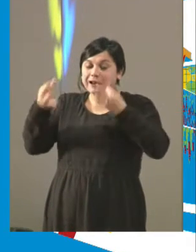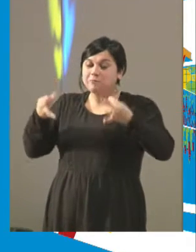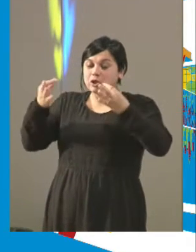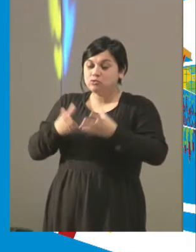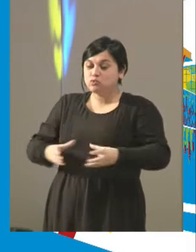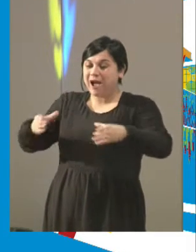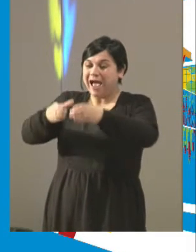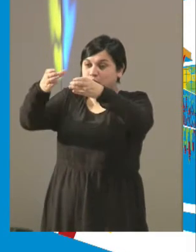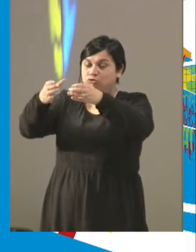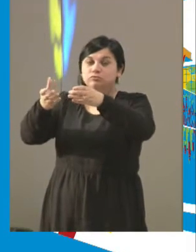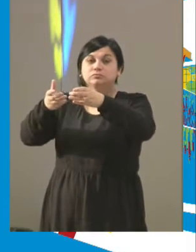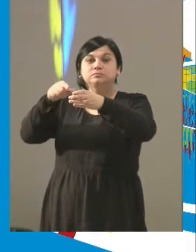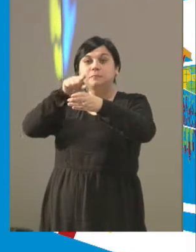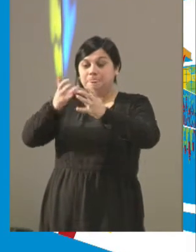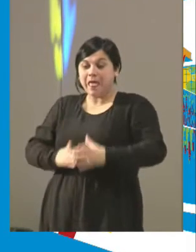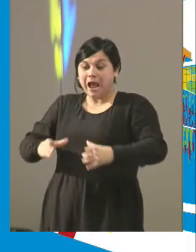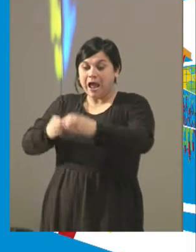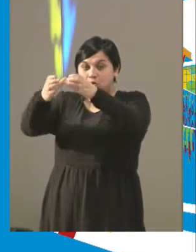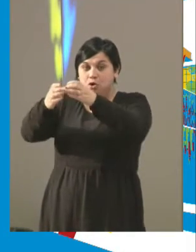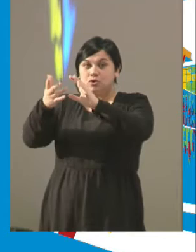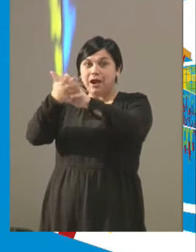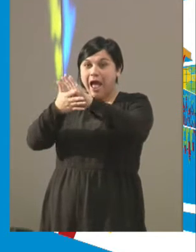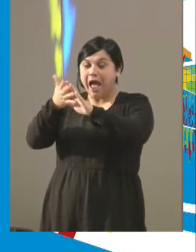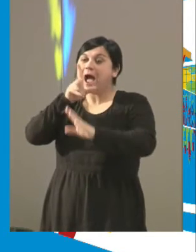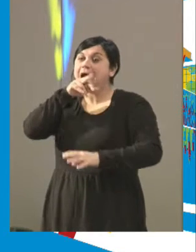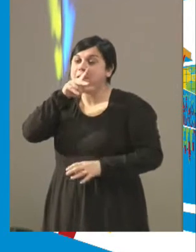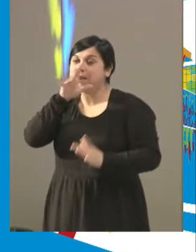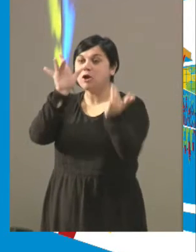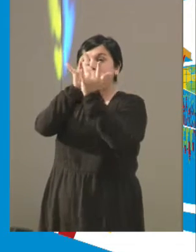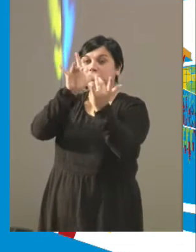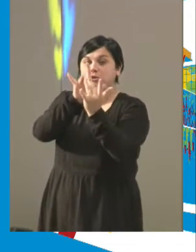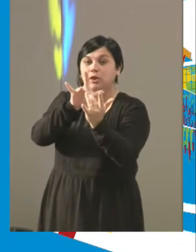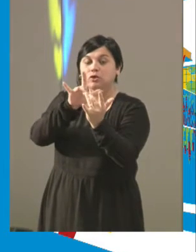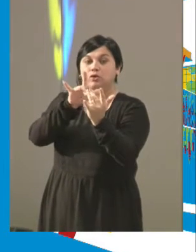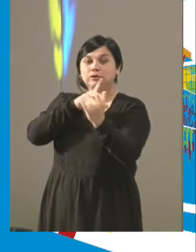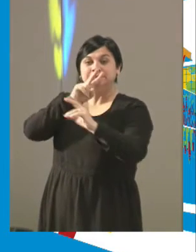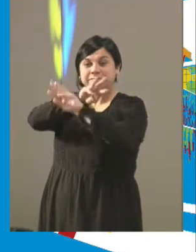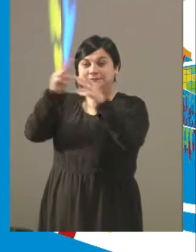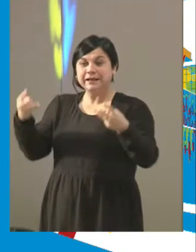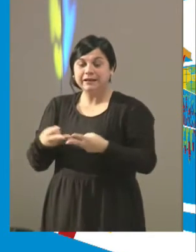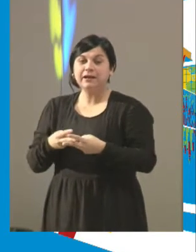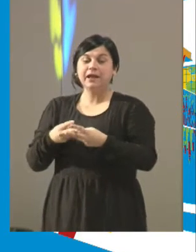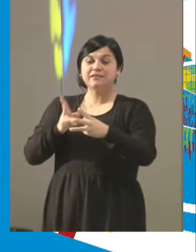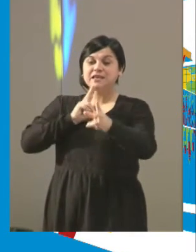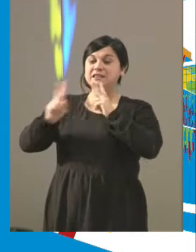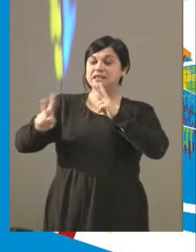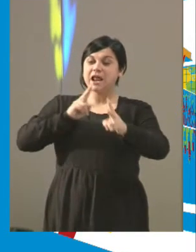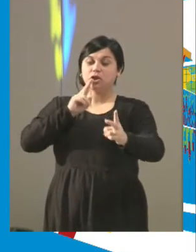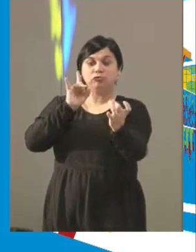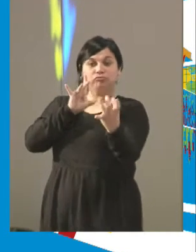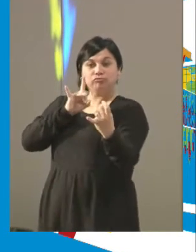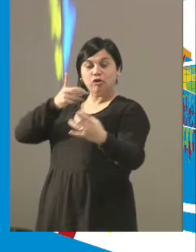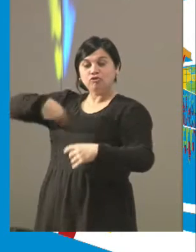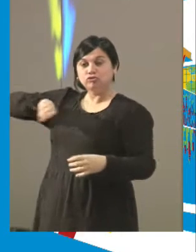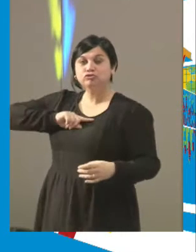¿no? Pero es que este jarrón habla, está conectado a Internet, aprende de la interacción que tiene con nosotros